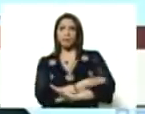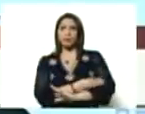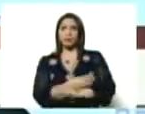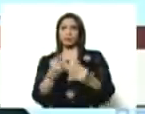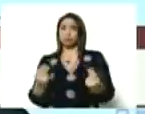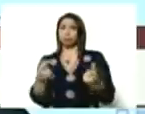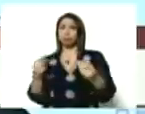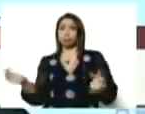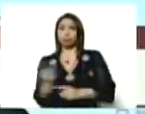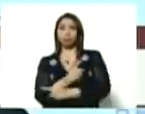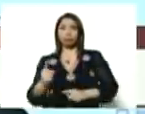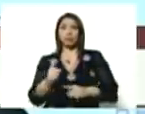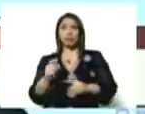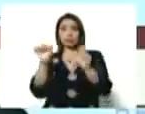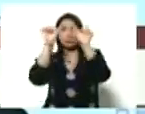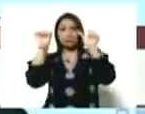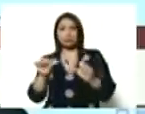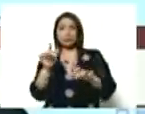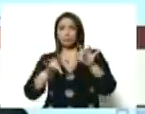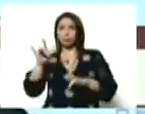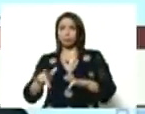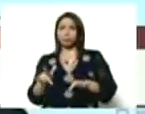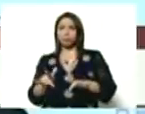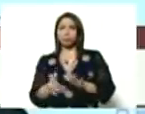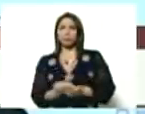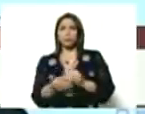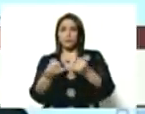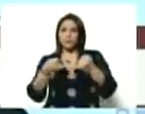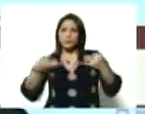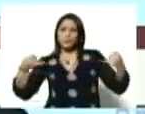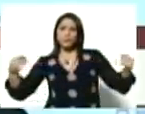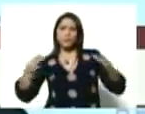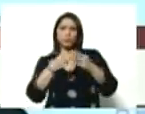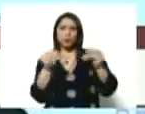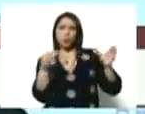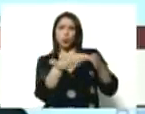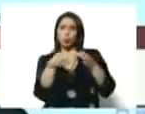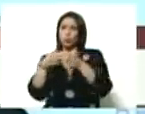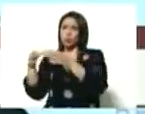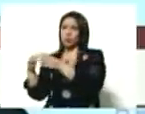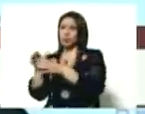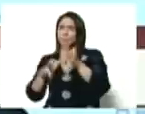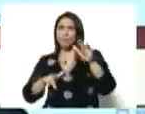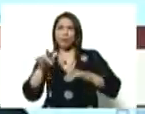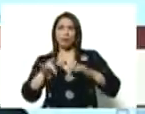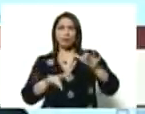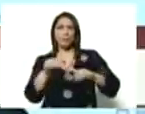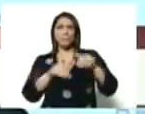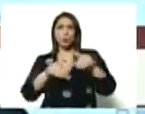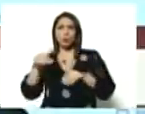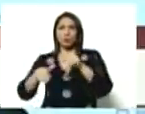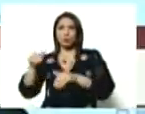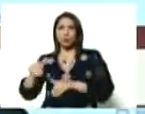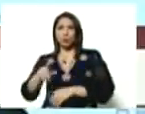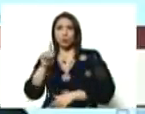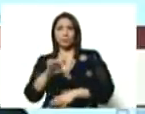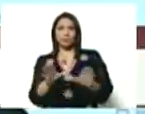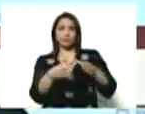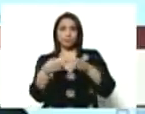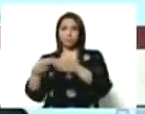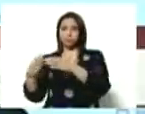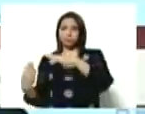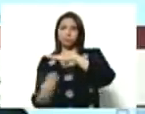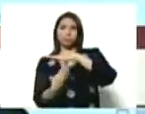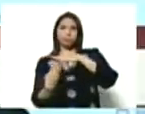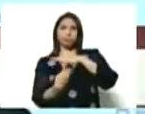sistema electrónico que alimenta todos los componentes de la máquina de votación, mejorar el compartimiento donde se ubica el papel térmico en una base de